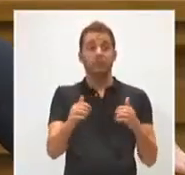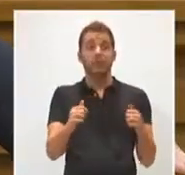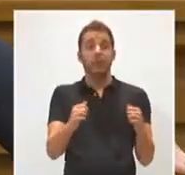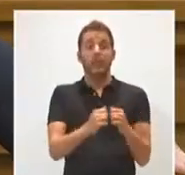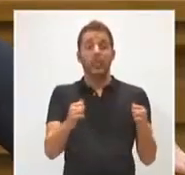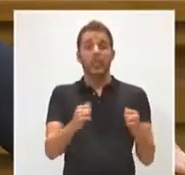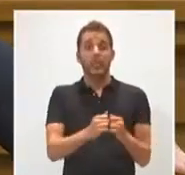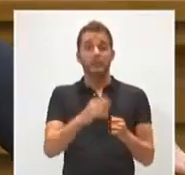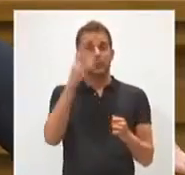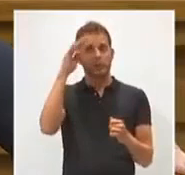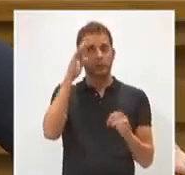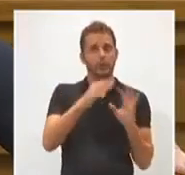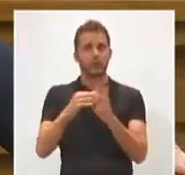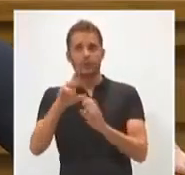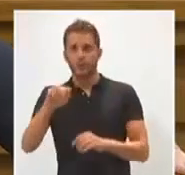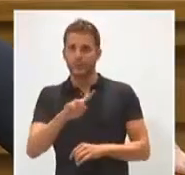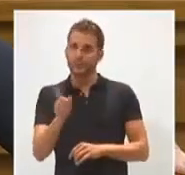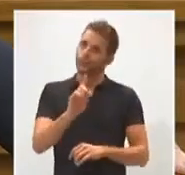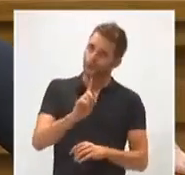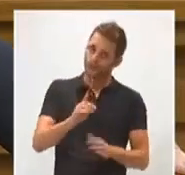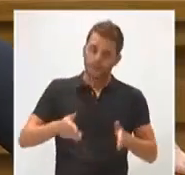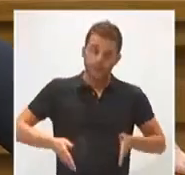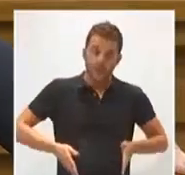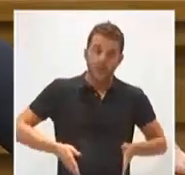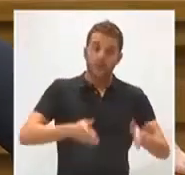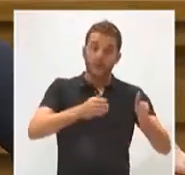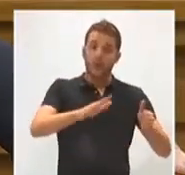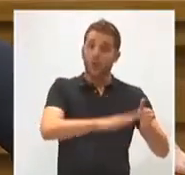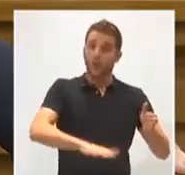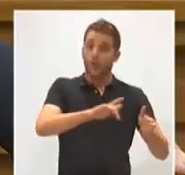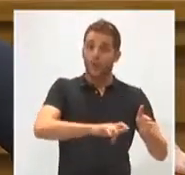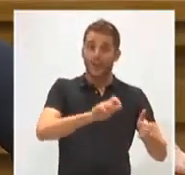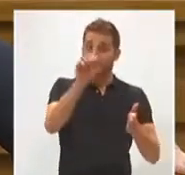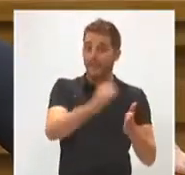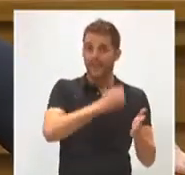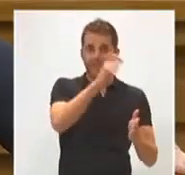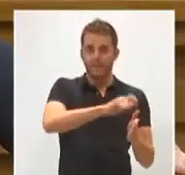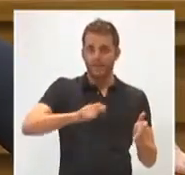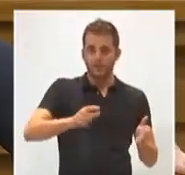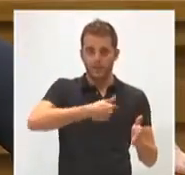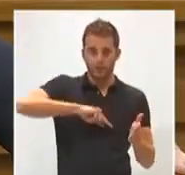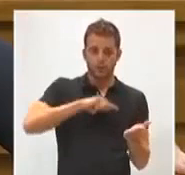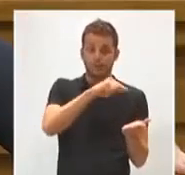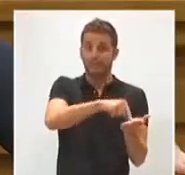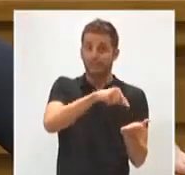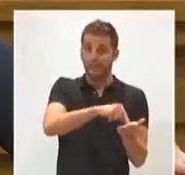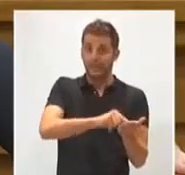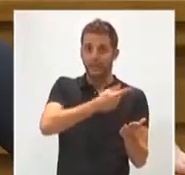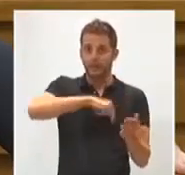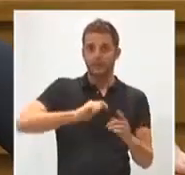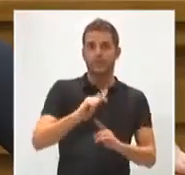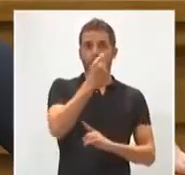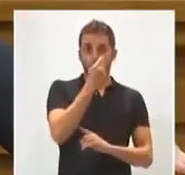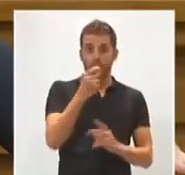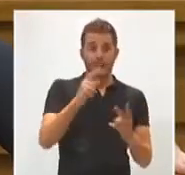como que no no es lo mismo hacer la carretera por un sitio despoblado como estamos exigiendo y vamos a conseguir por almadén y por